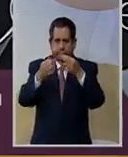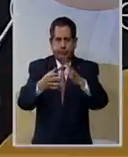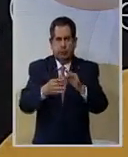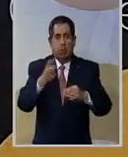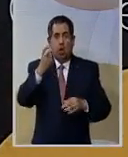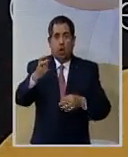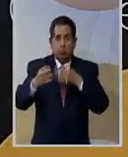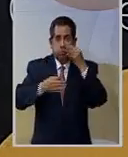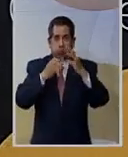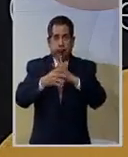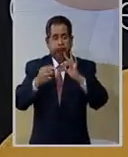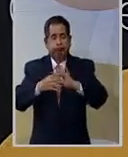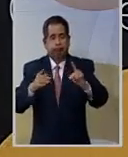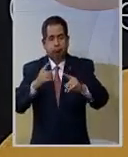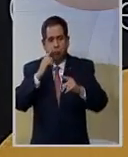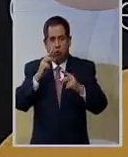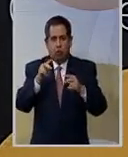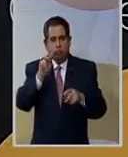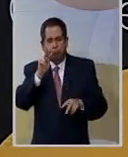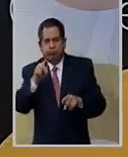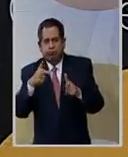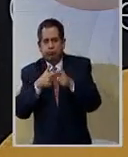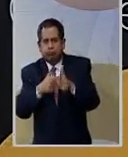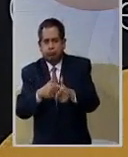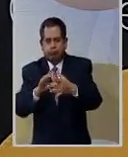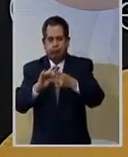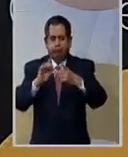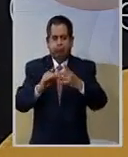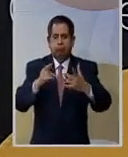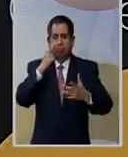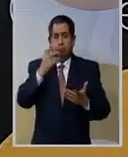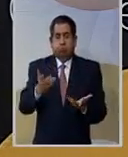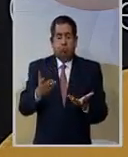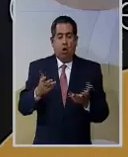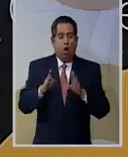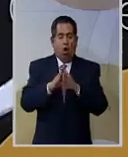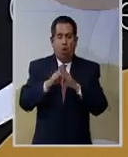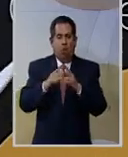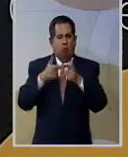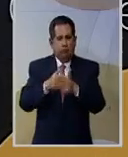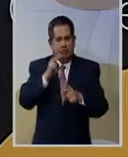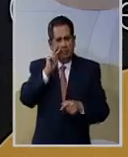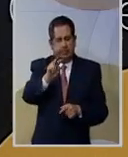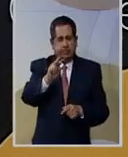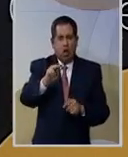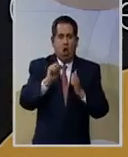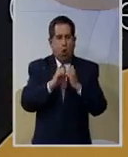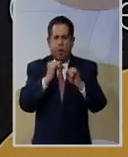ello, le invito a no se despegue de la señal del Canal del Congreso y también le puede dar ese puntual seguimiento a